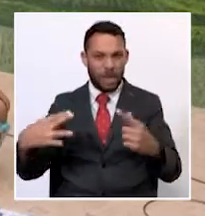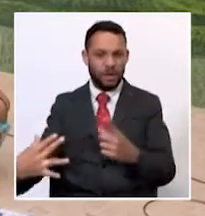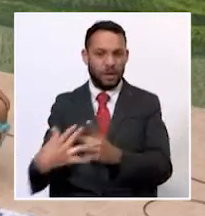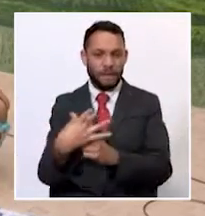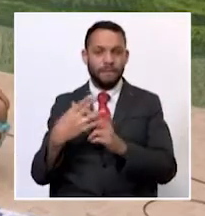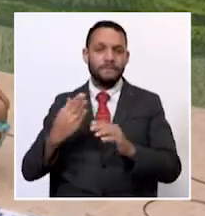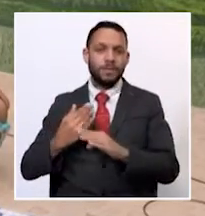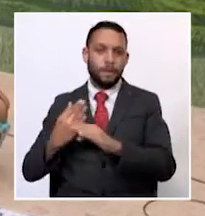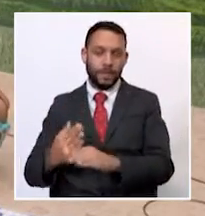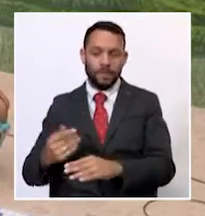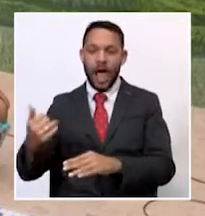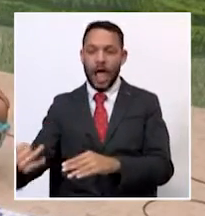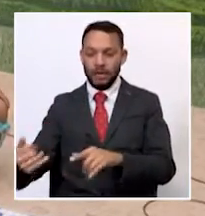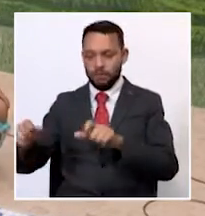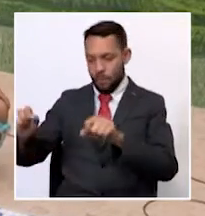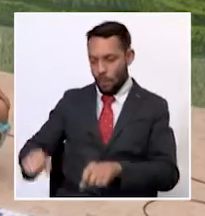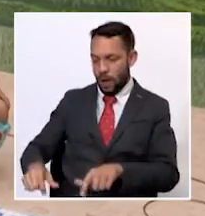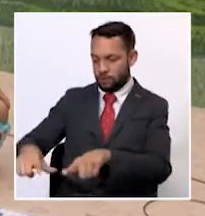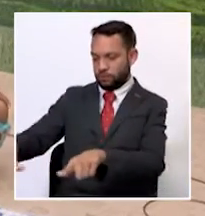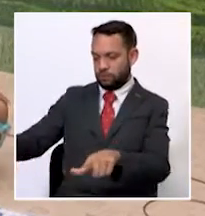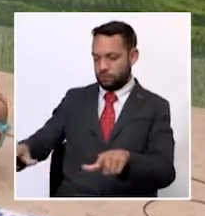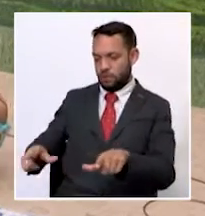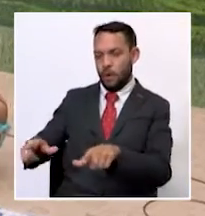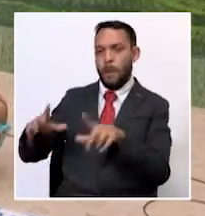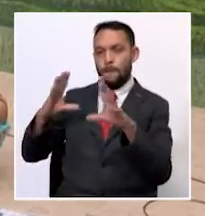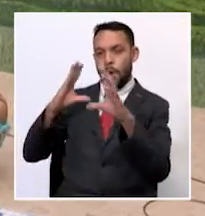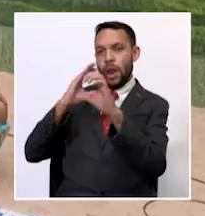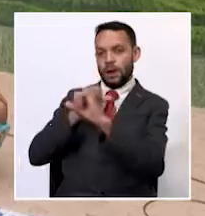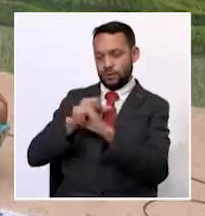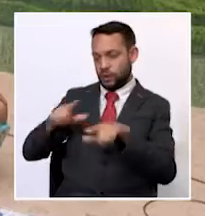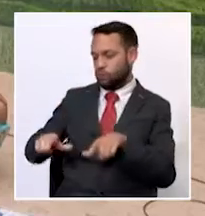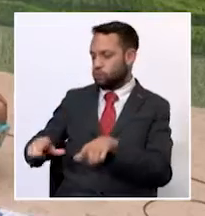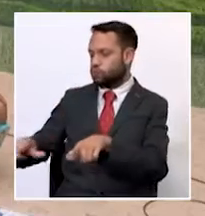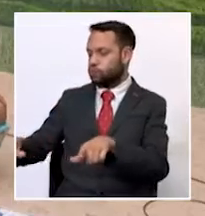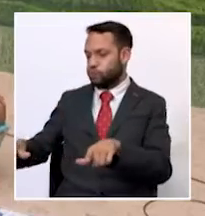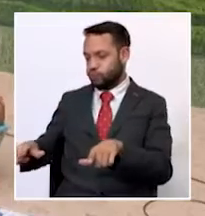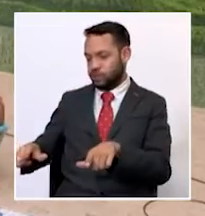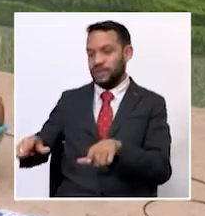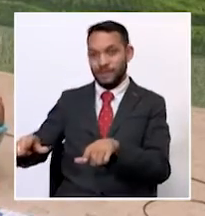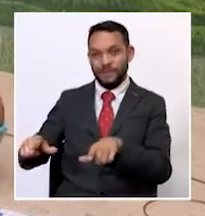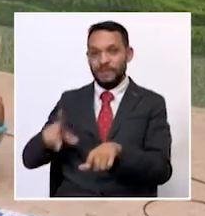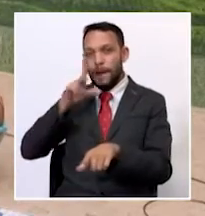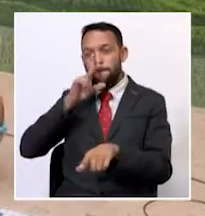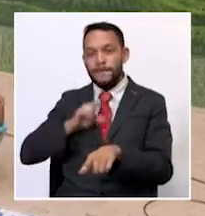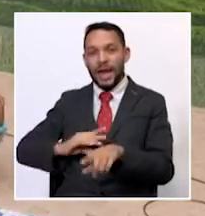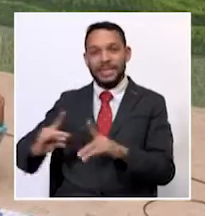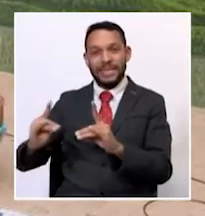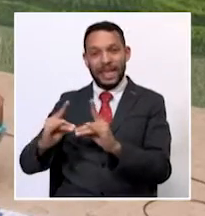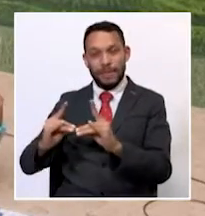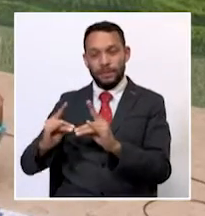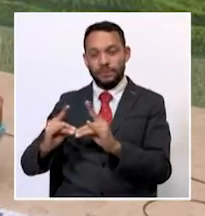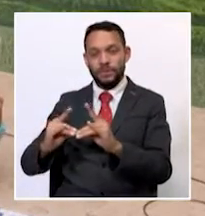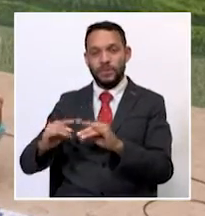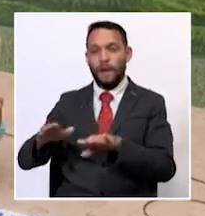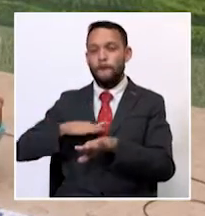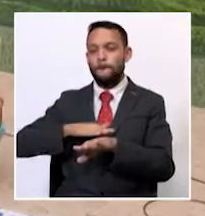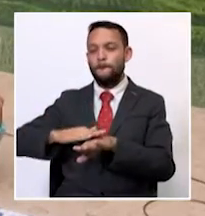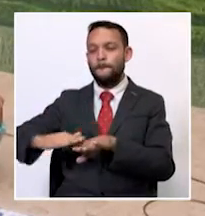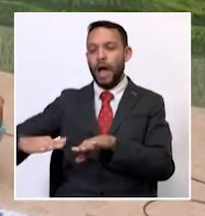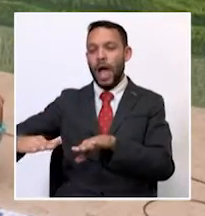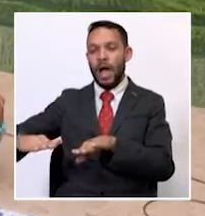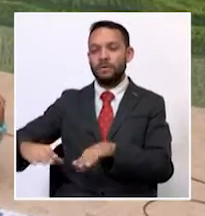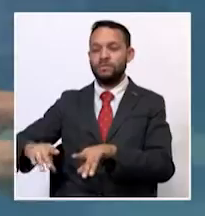hace inducción hipnótica con el paciente, se acuesta el paciente en el agua, flota en el agua tranquilamente sin ningún